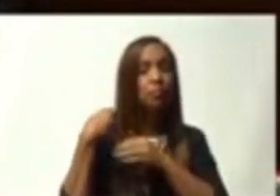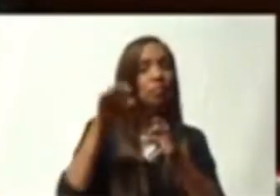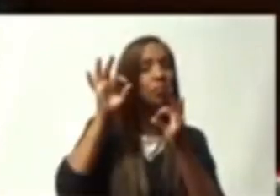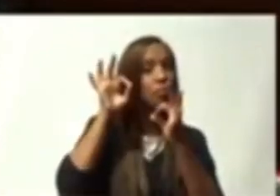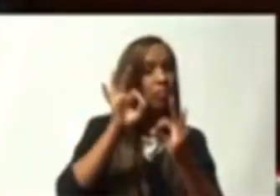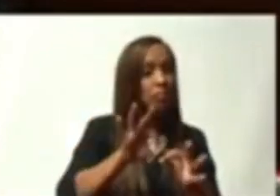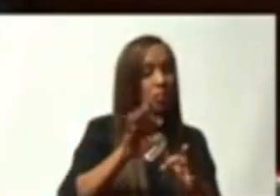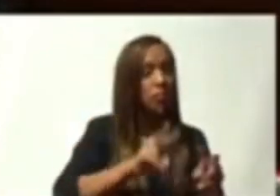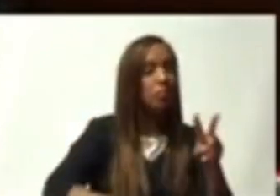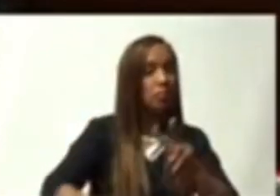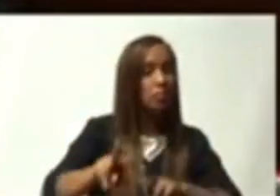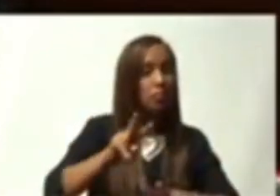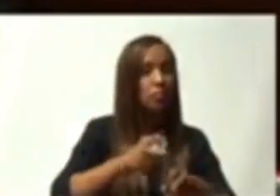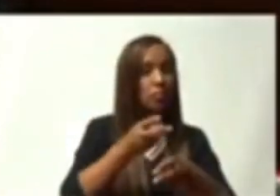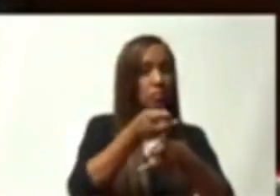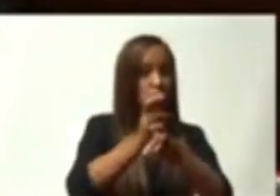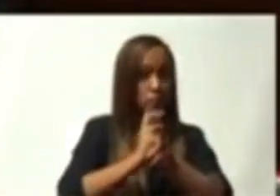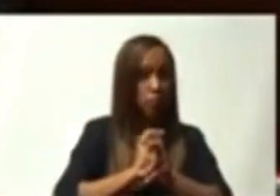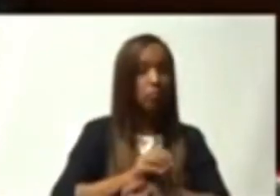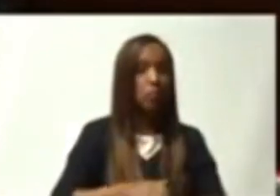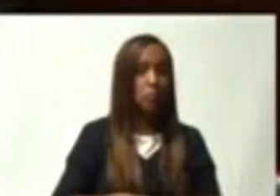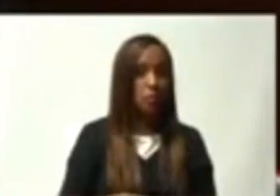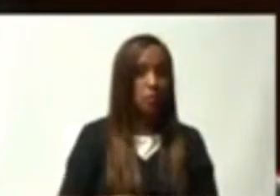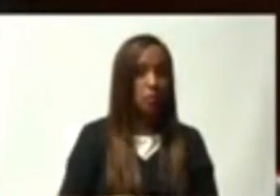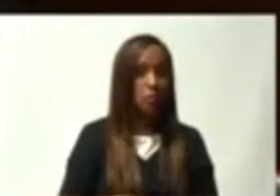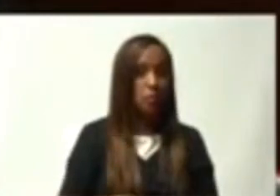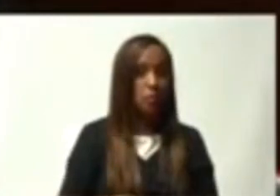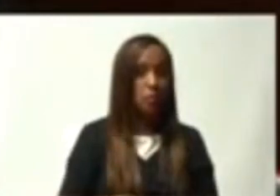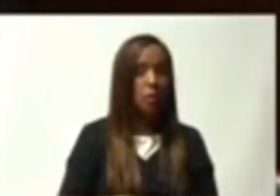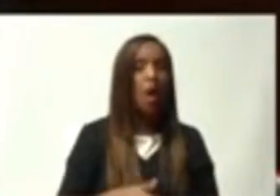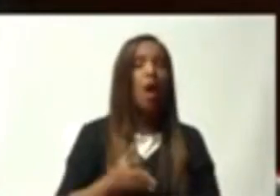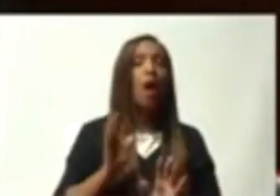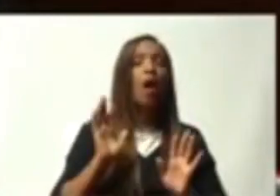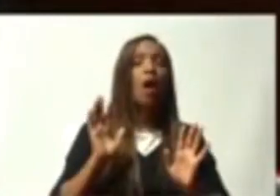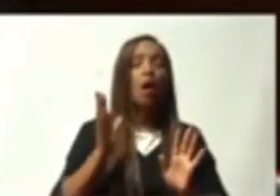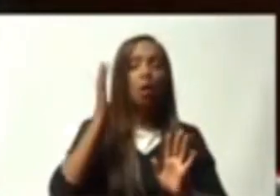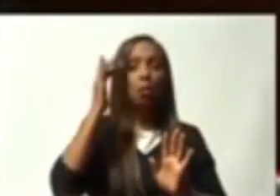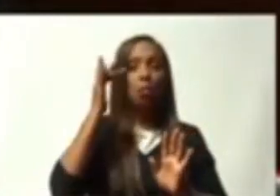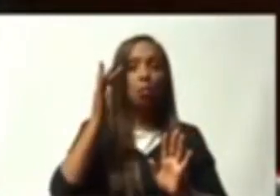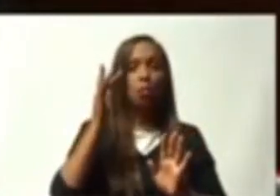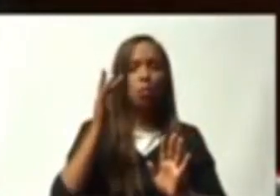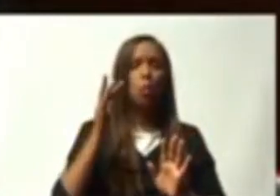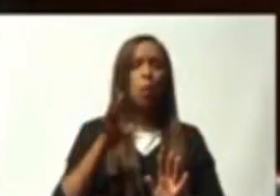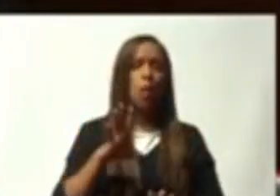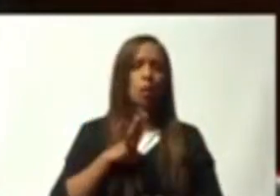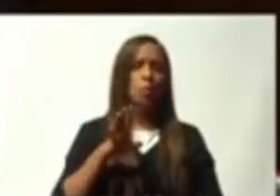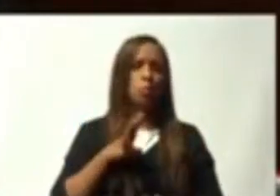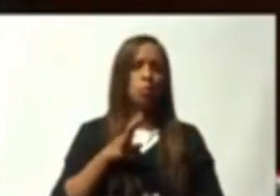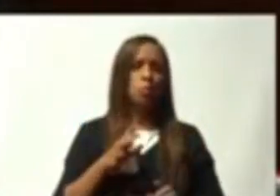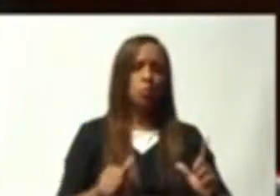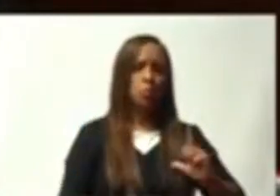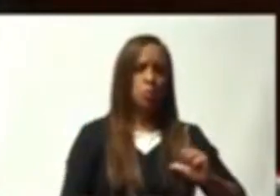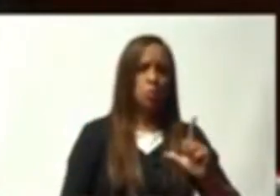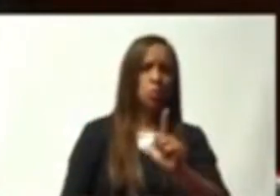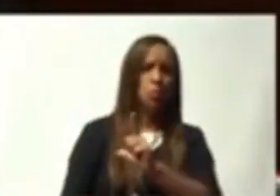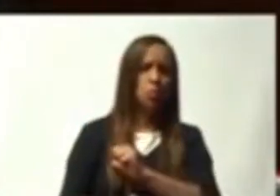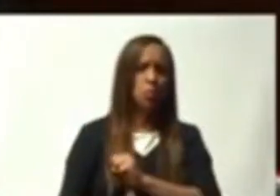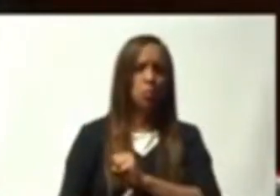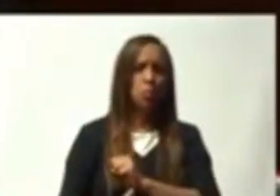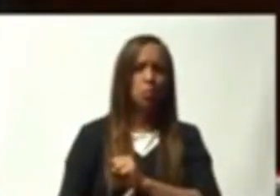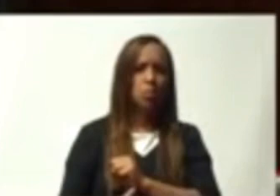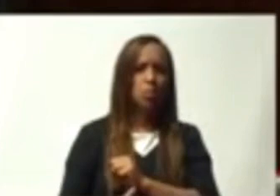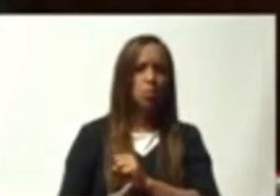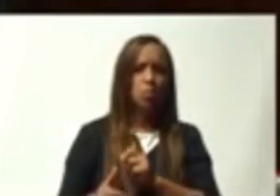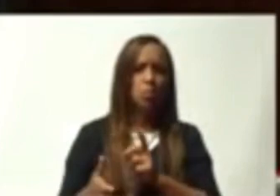los préstamos, porque lo más fácil es legislar. Lo más fácil es legislar. Pero ese no es el rol que nos